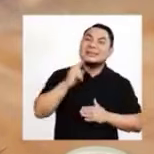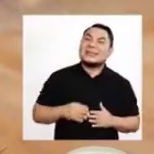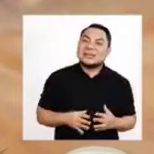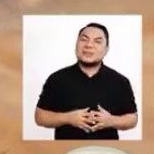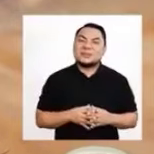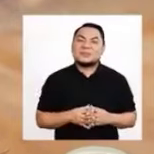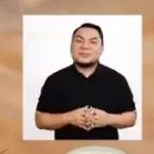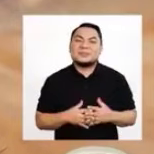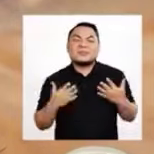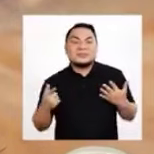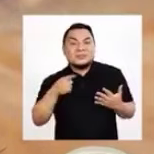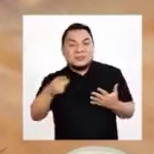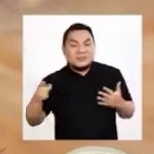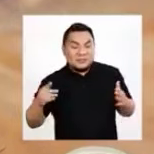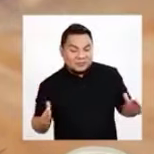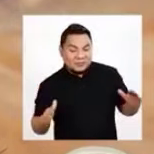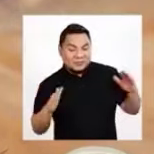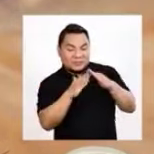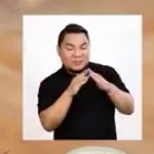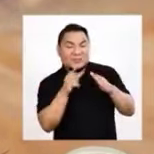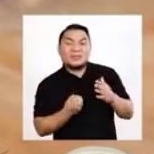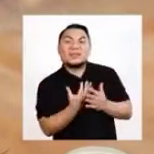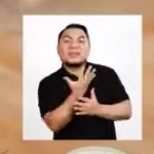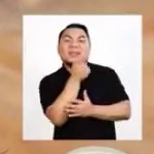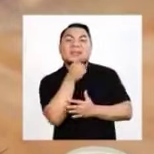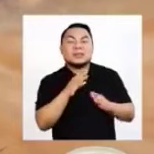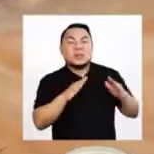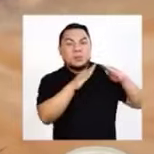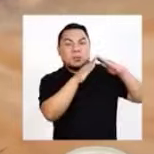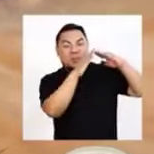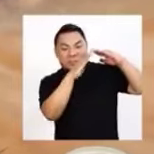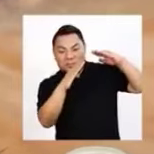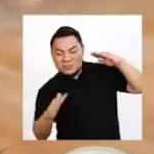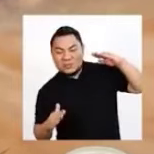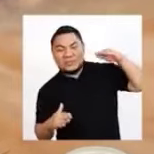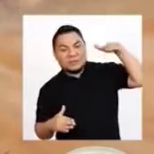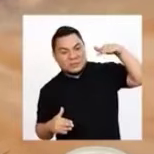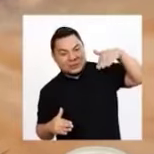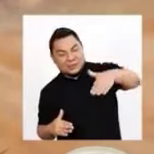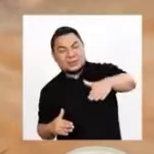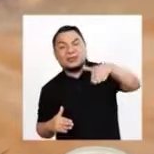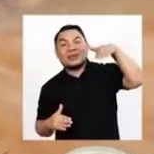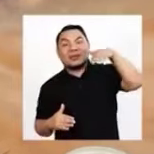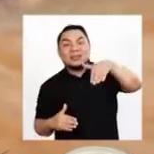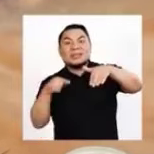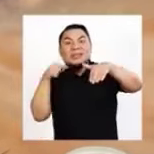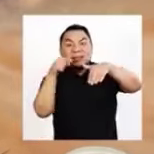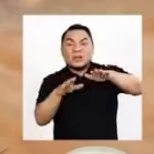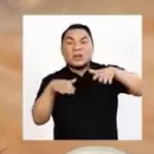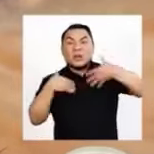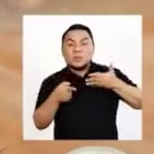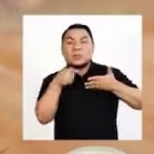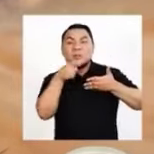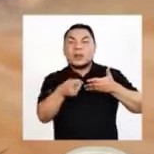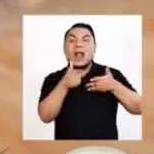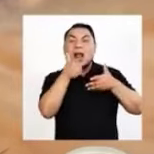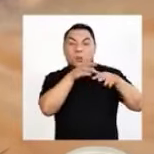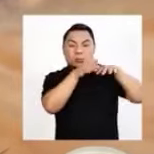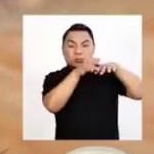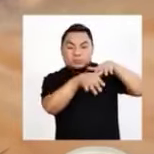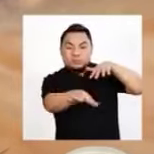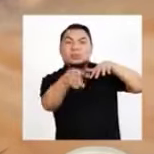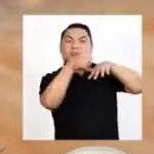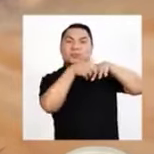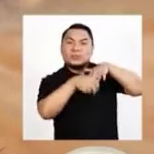cerros. Las laderas son las partes inclinadas de los cerros por donde podrían desplazarse